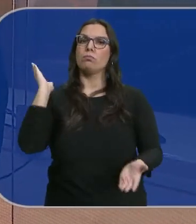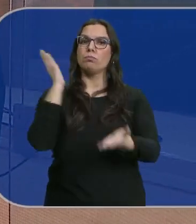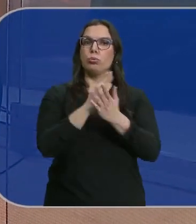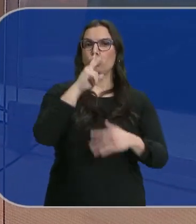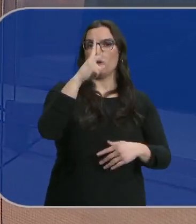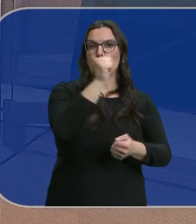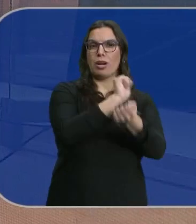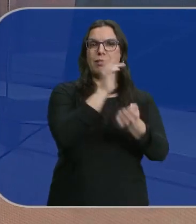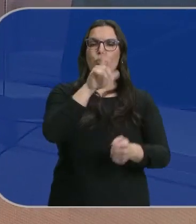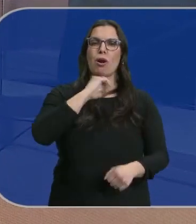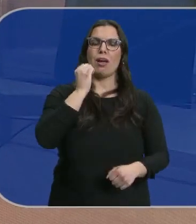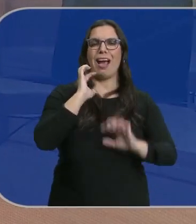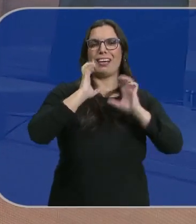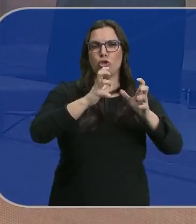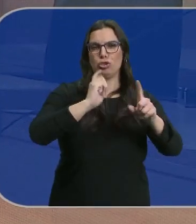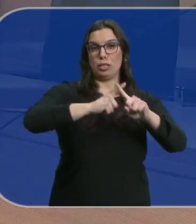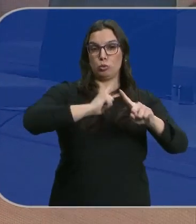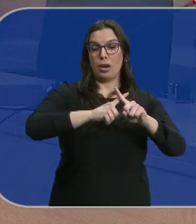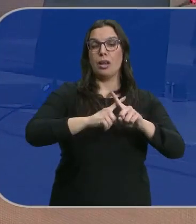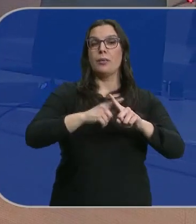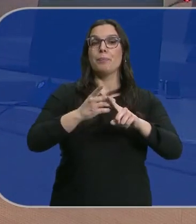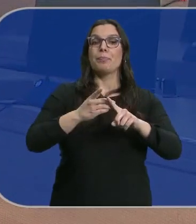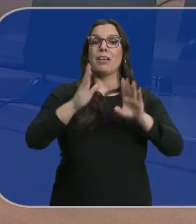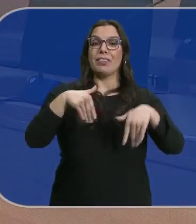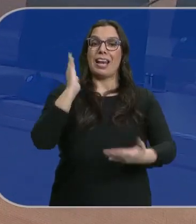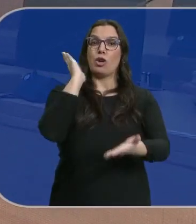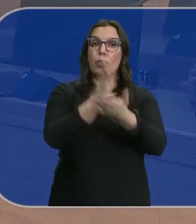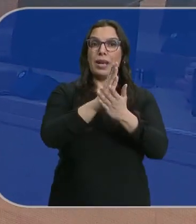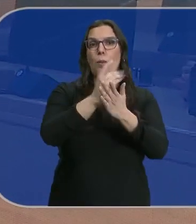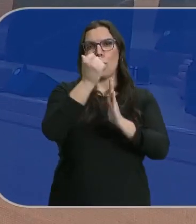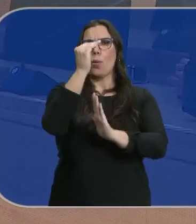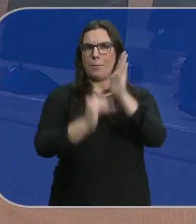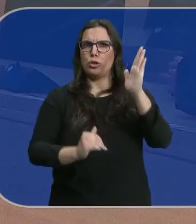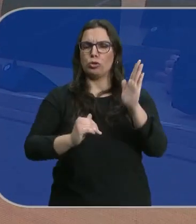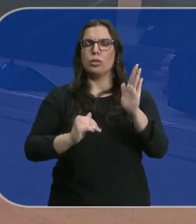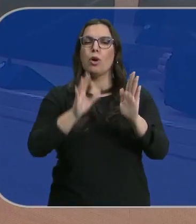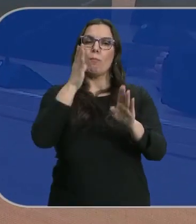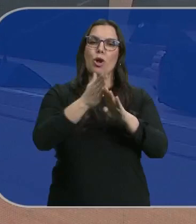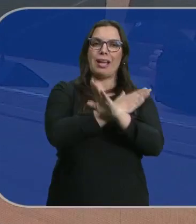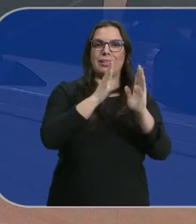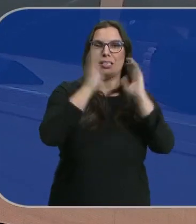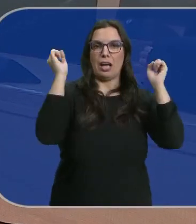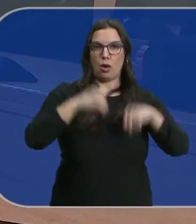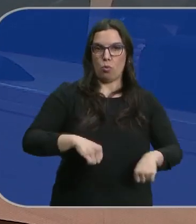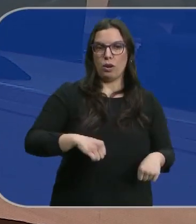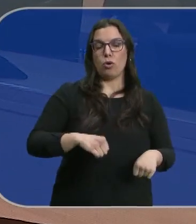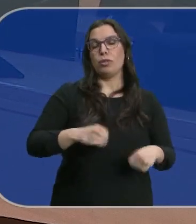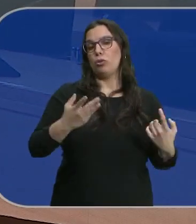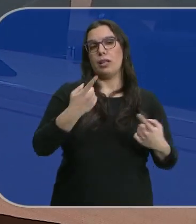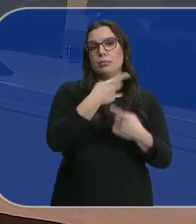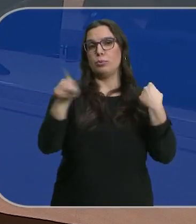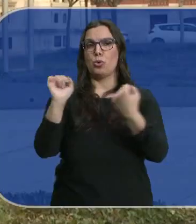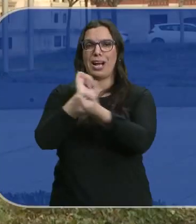años de prisión por agresión sexual. Un acuerdo entre las partes ha permitido rebajar sustancialmente las penas y evitar que el agresor entre en la